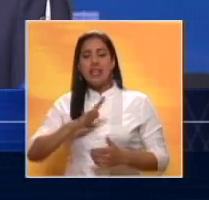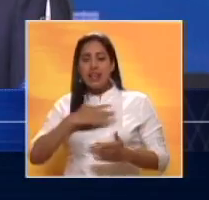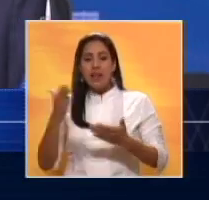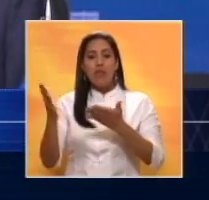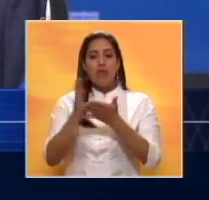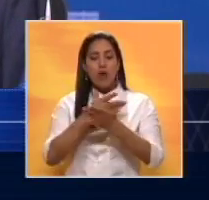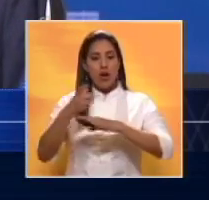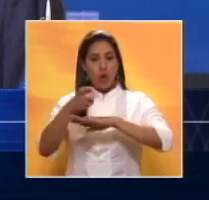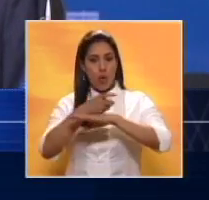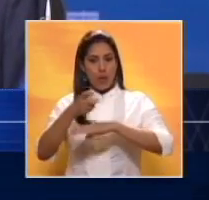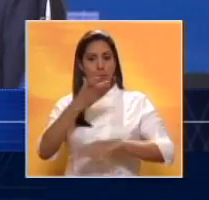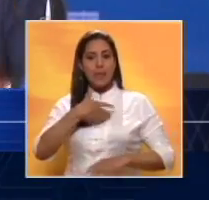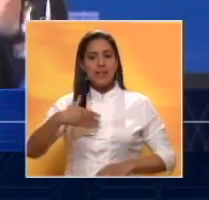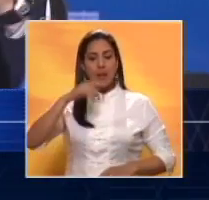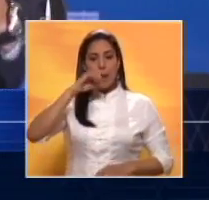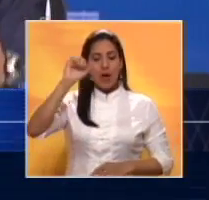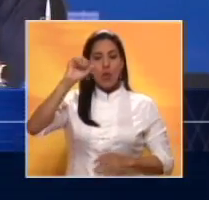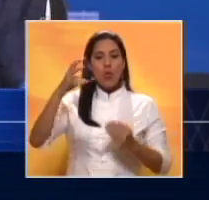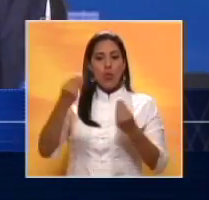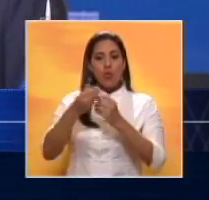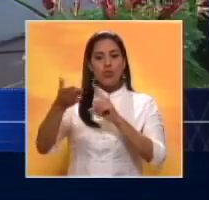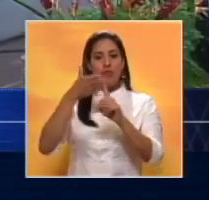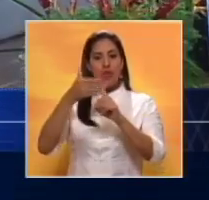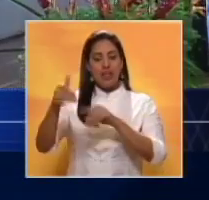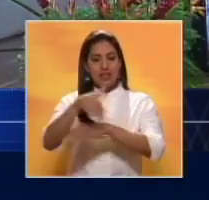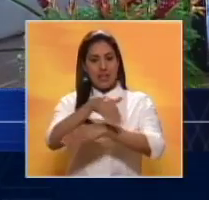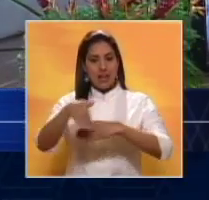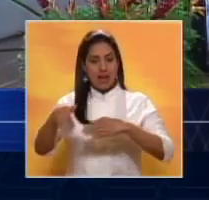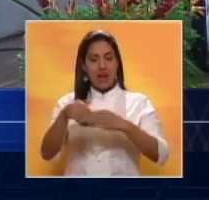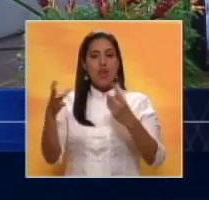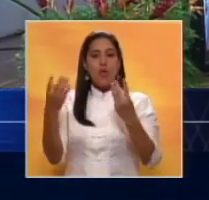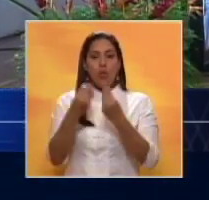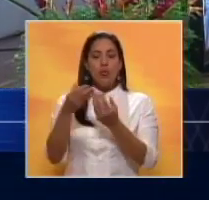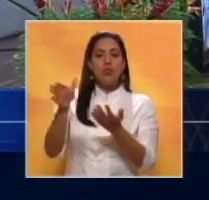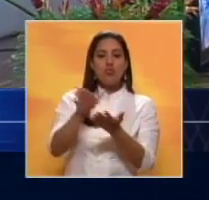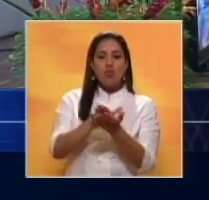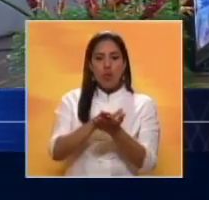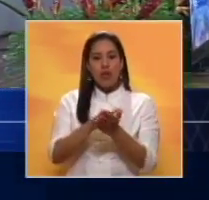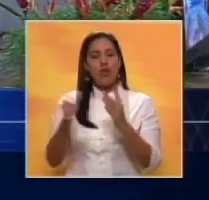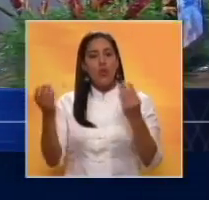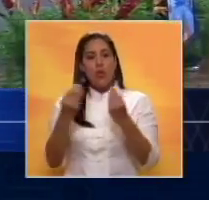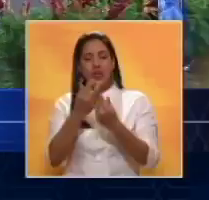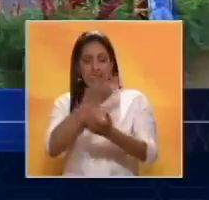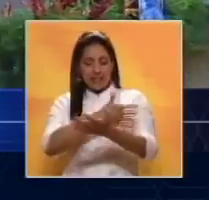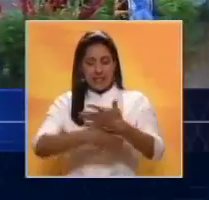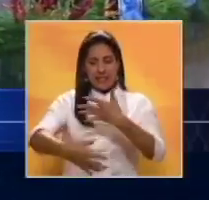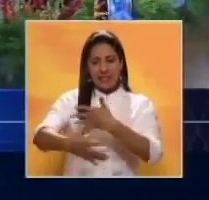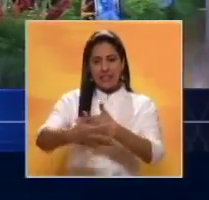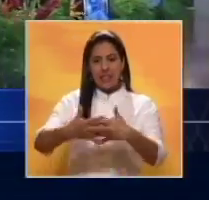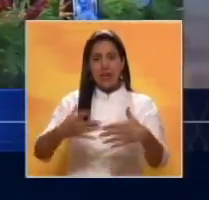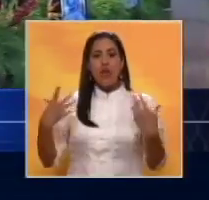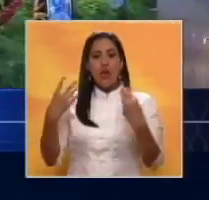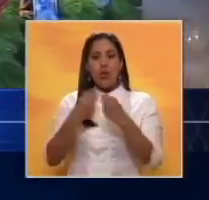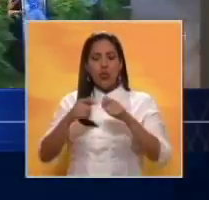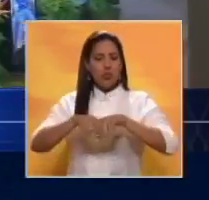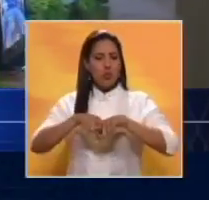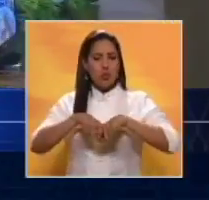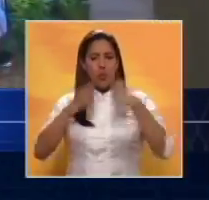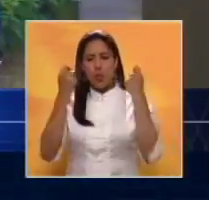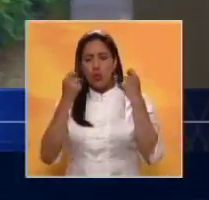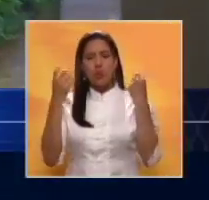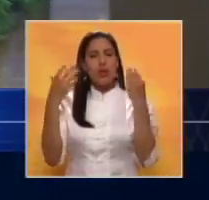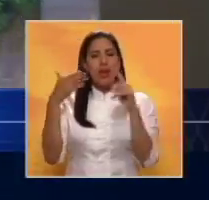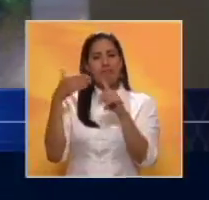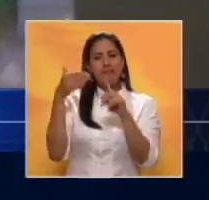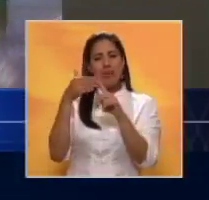derrocar al gobierno del presidente Maduro con violencia en las calles, con muerte, con sangre, con destrucción,